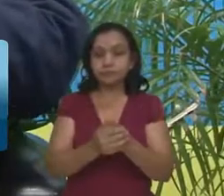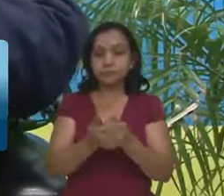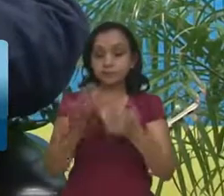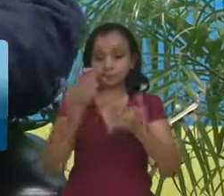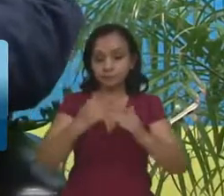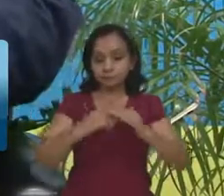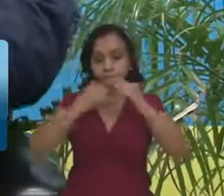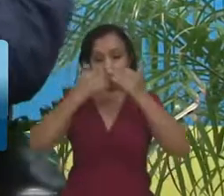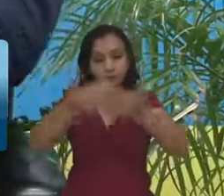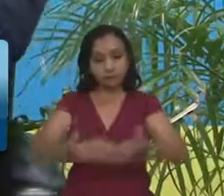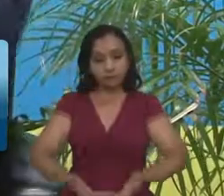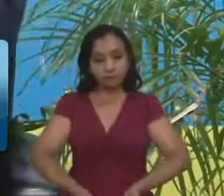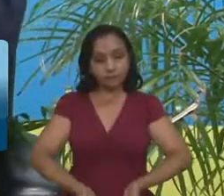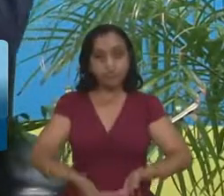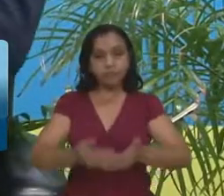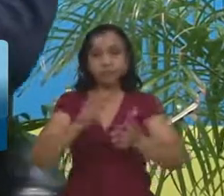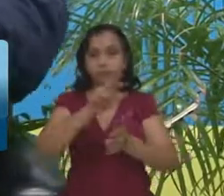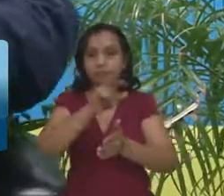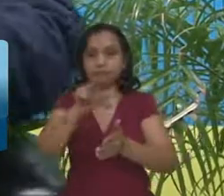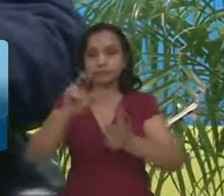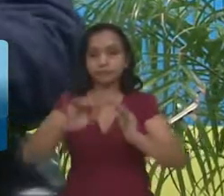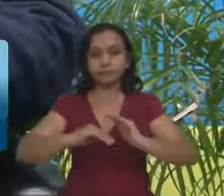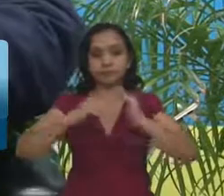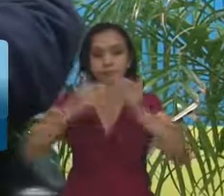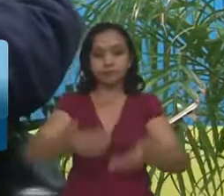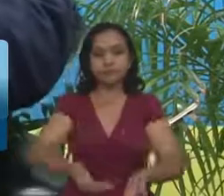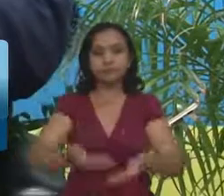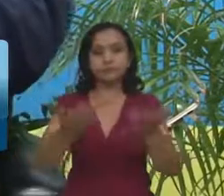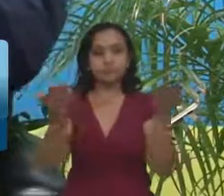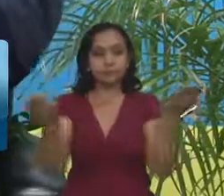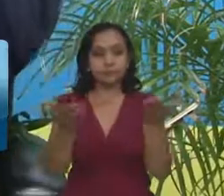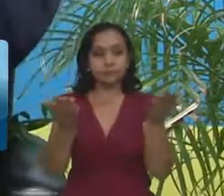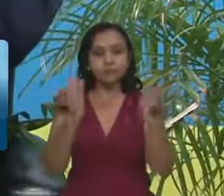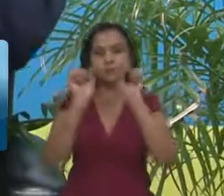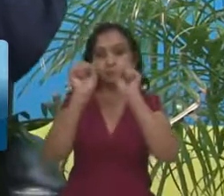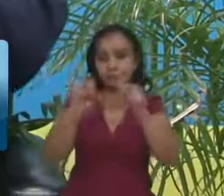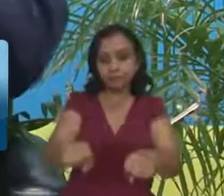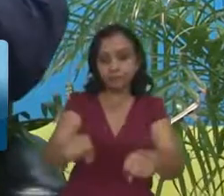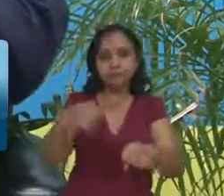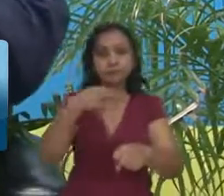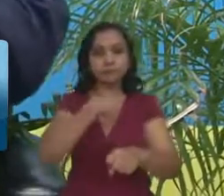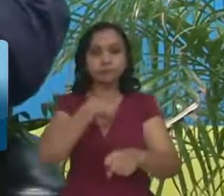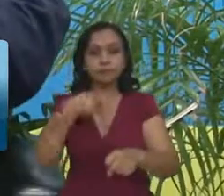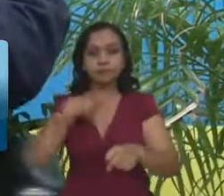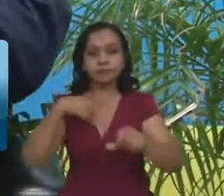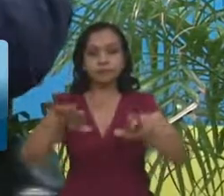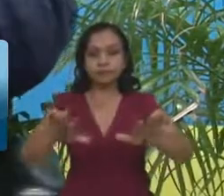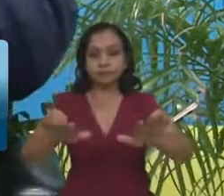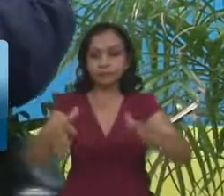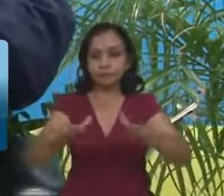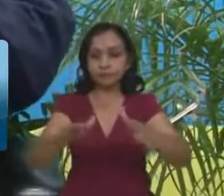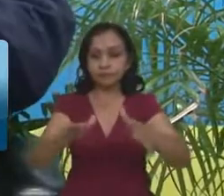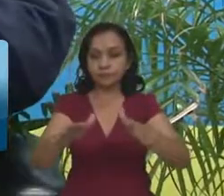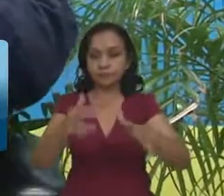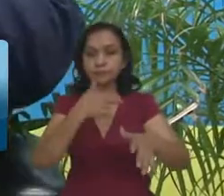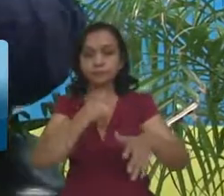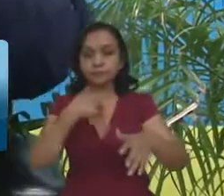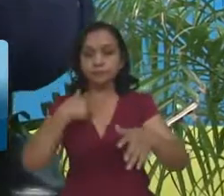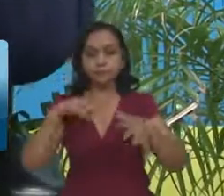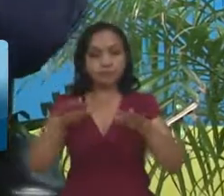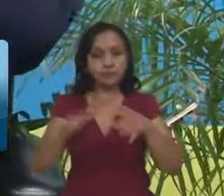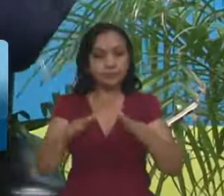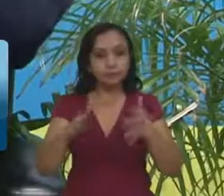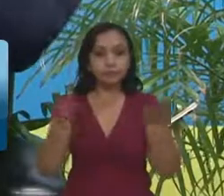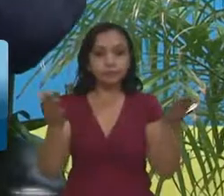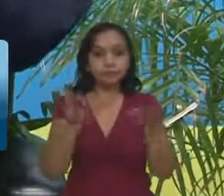interna del mismo embarazo, provocado por el embarazo, puede afectar el nervio. Y al afectar el nervio, como